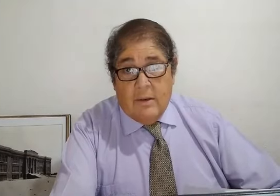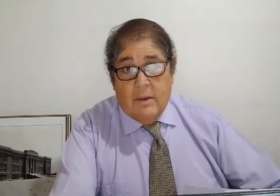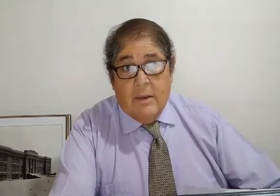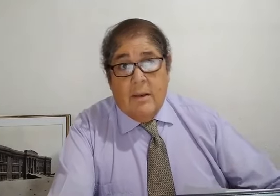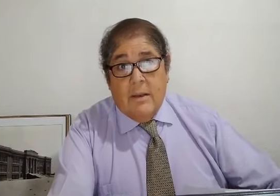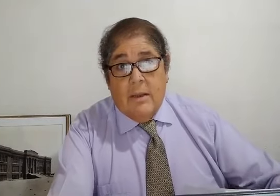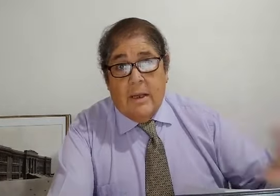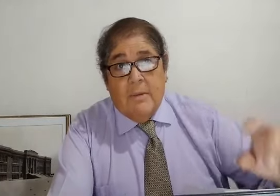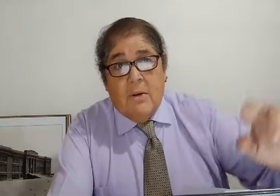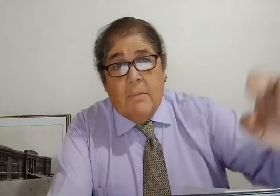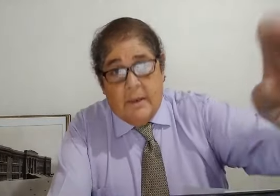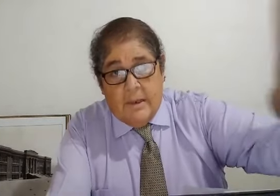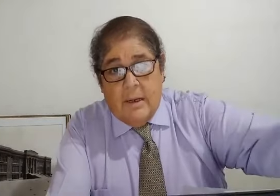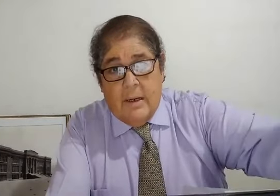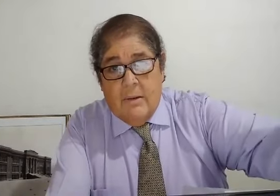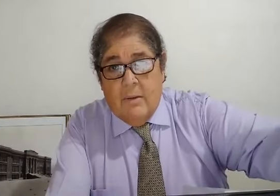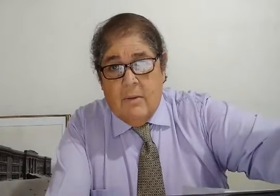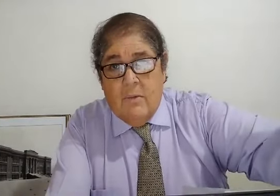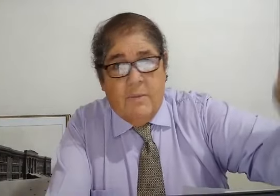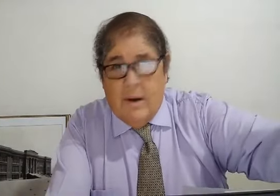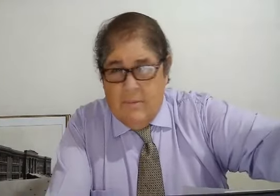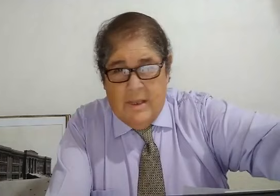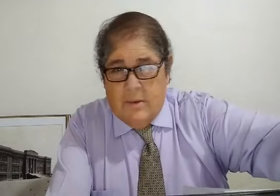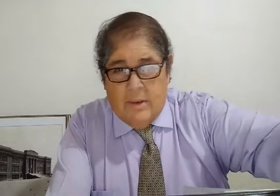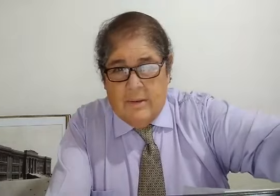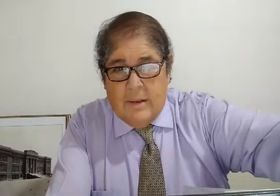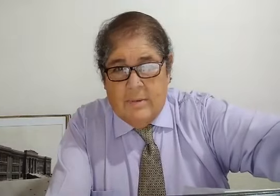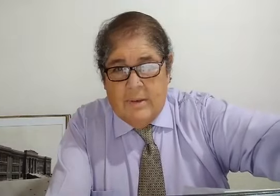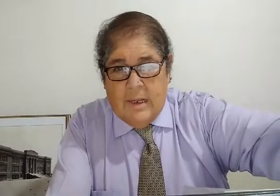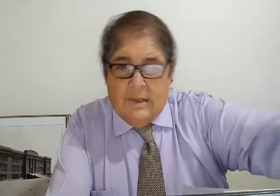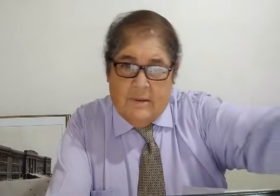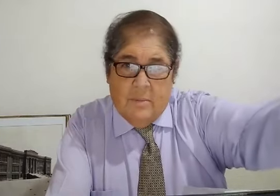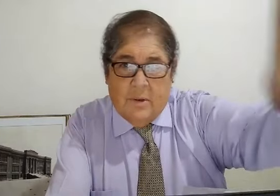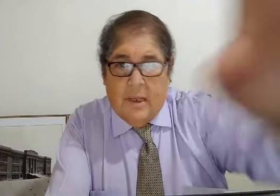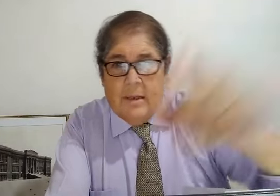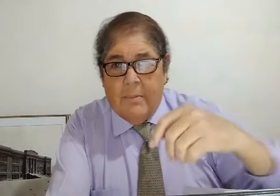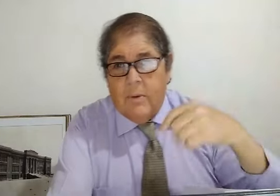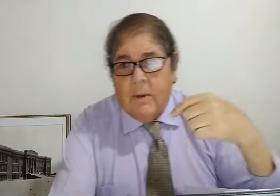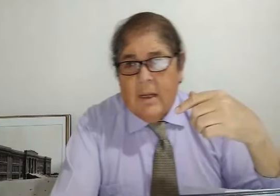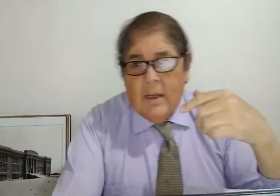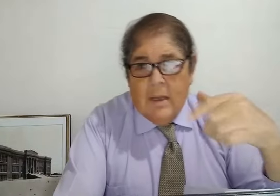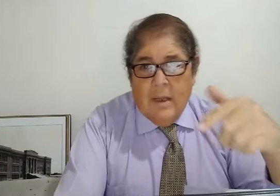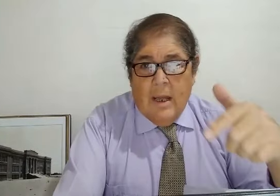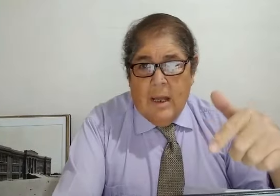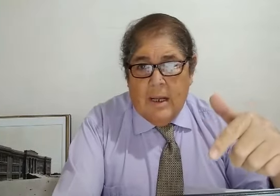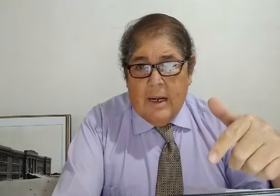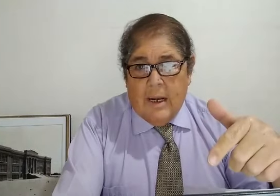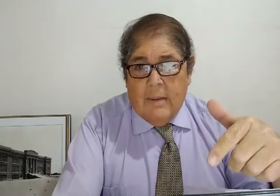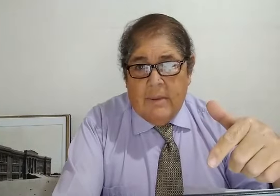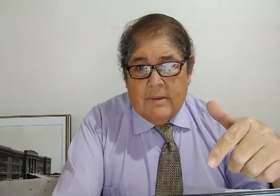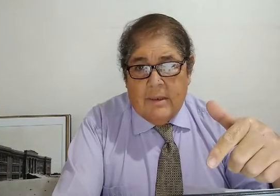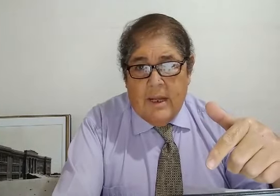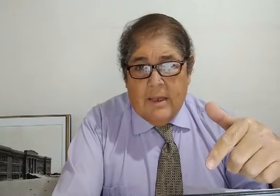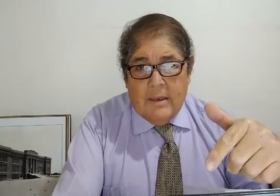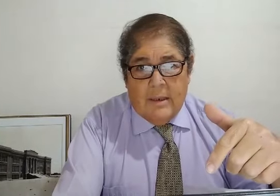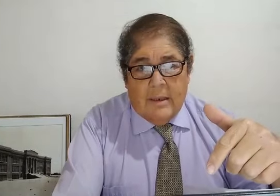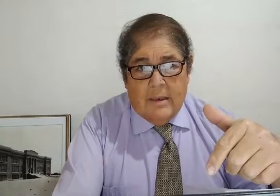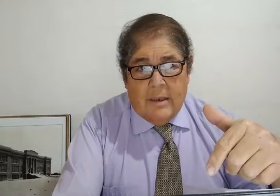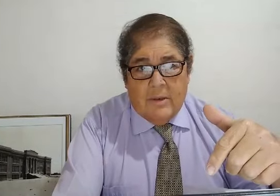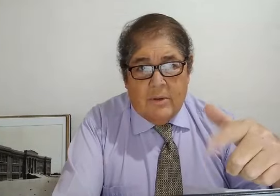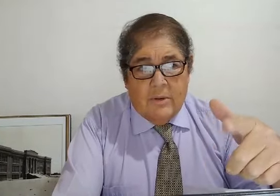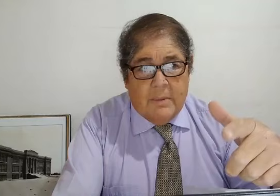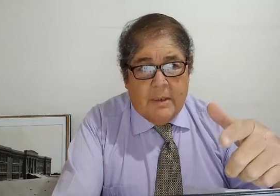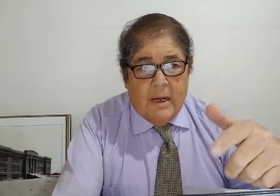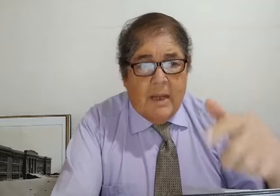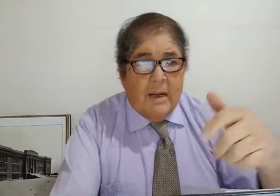ciudad. Déjeme compartirle un fragmento de esta visita que es importante porque agrega capacidad de